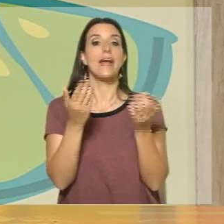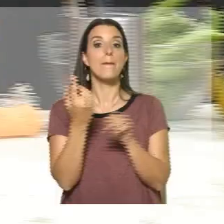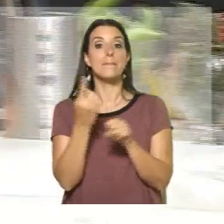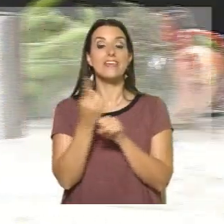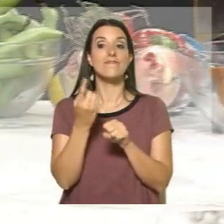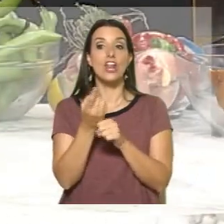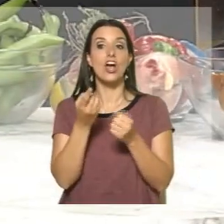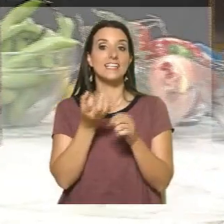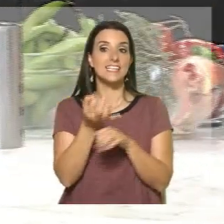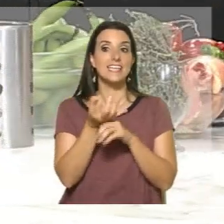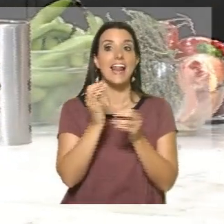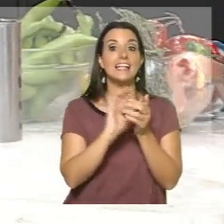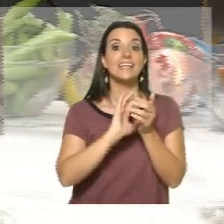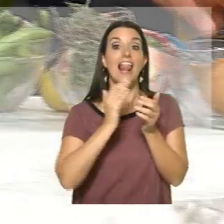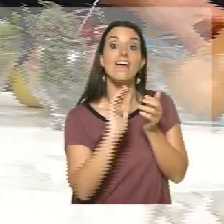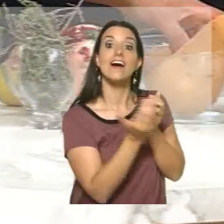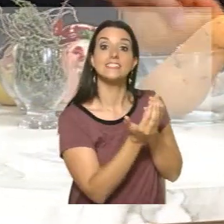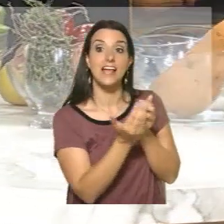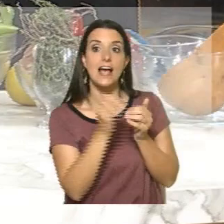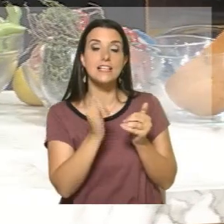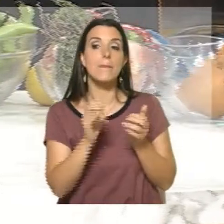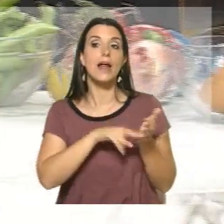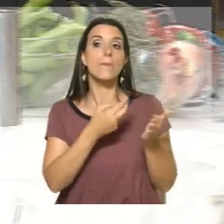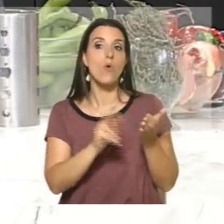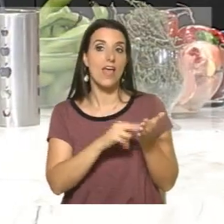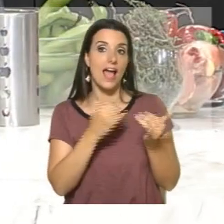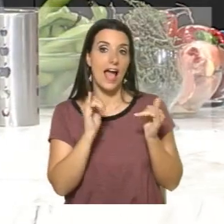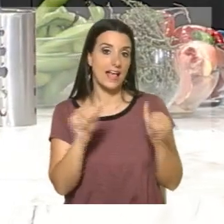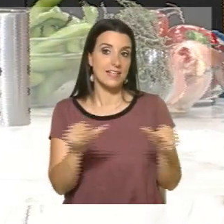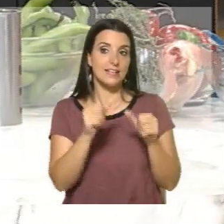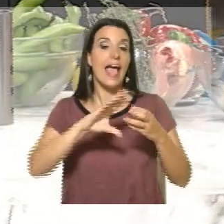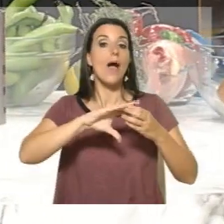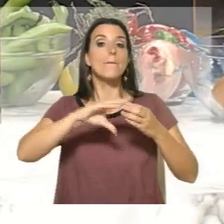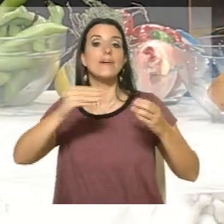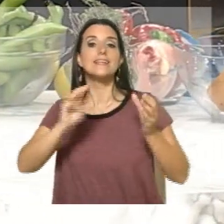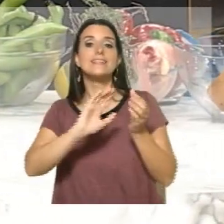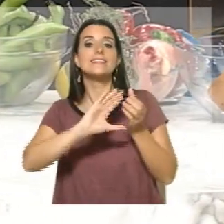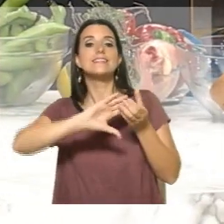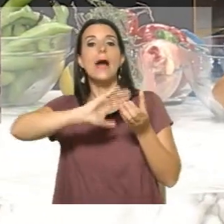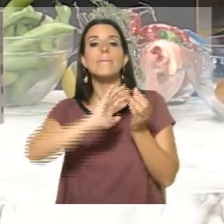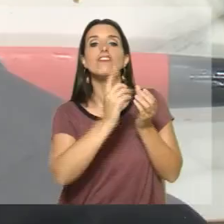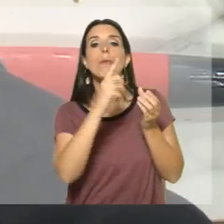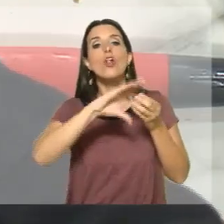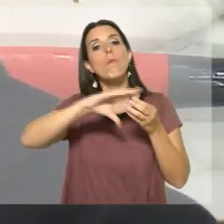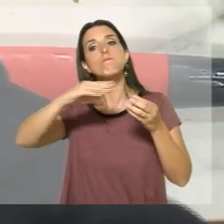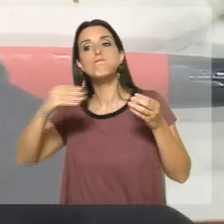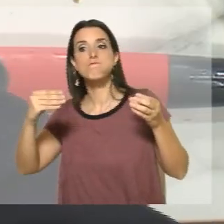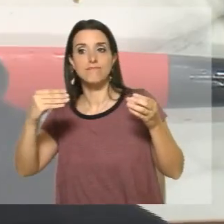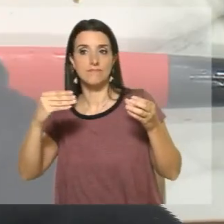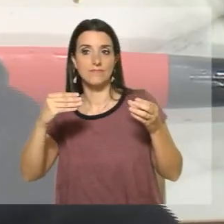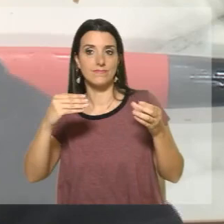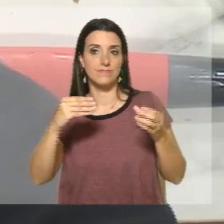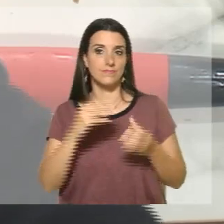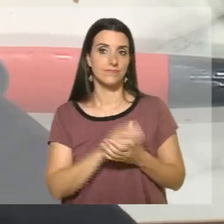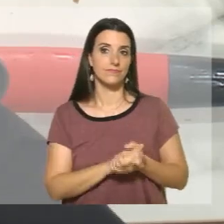la calabaza al horno, ¿verdad? Que es lo que más va a demorar. Para el puré. Exacto. Bien. La calabaza la abrís a la mitad, sacá la semillita.